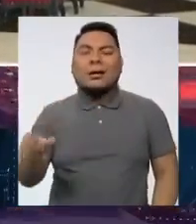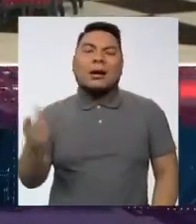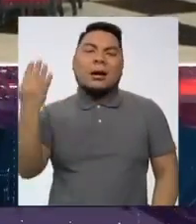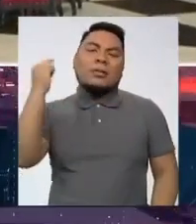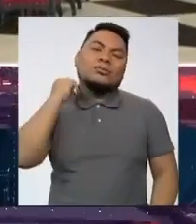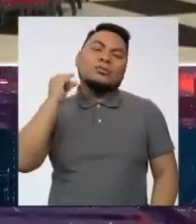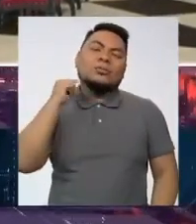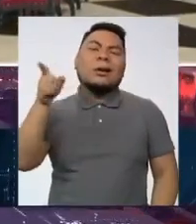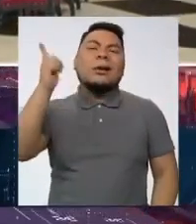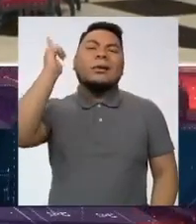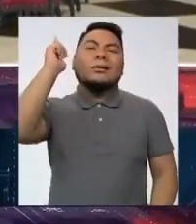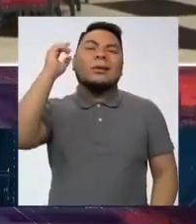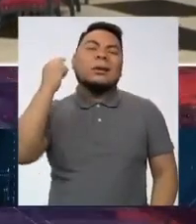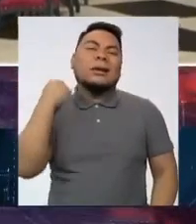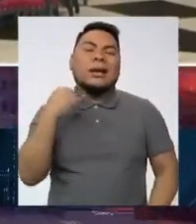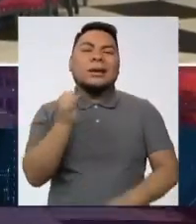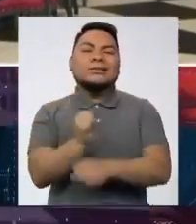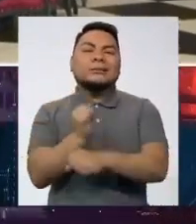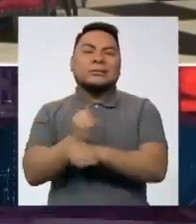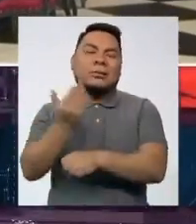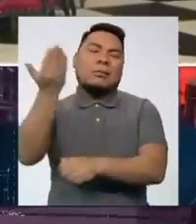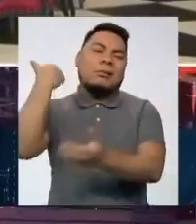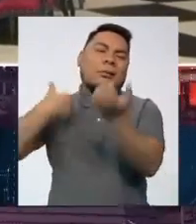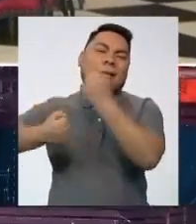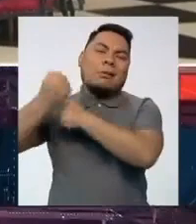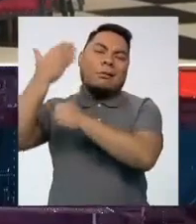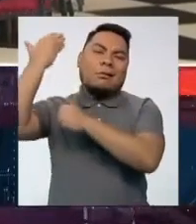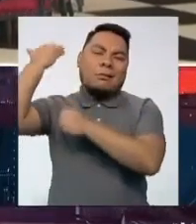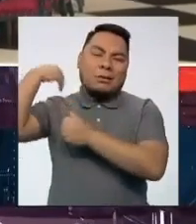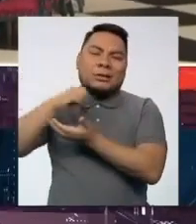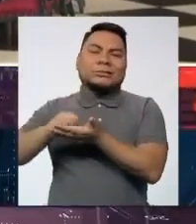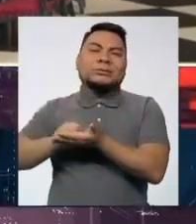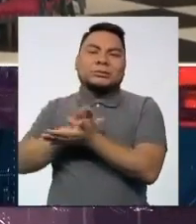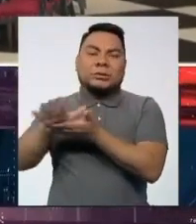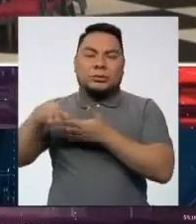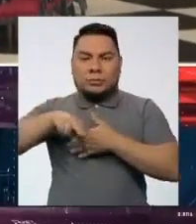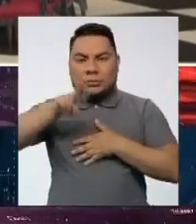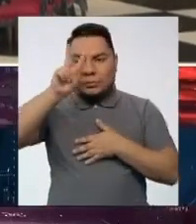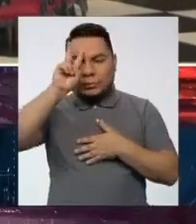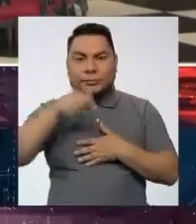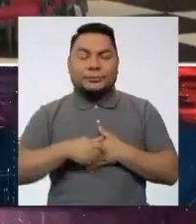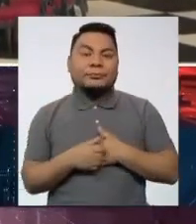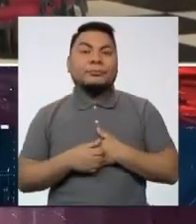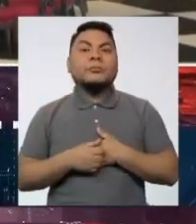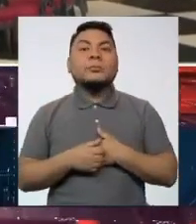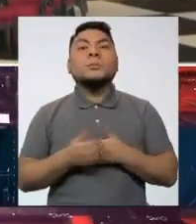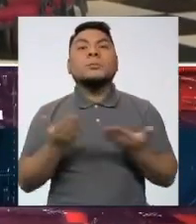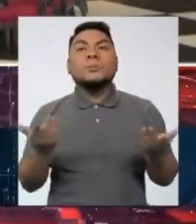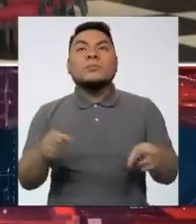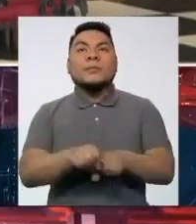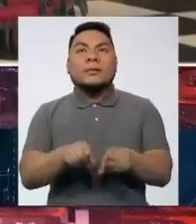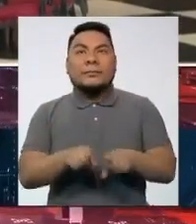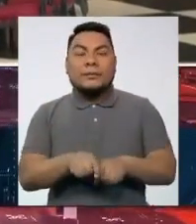líder religioso durante la reforma estructural de la Iglesia Católica del siglo XVI. Así